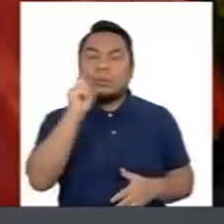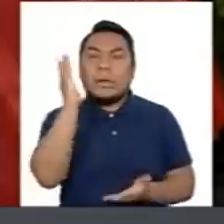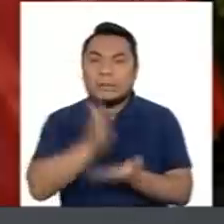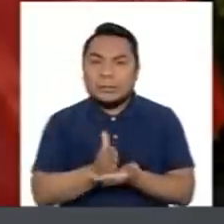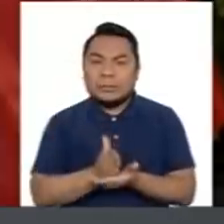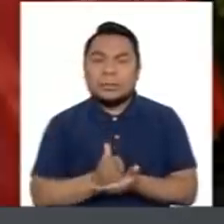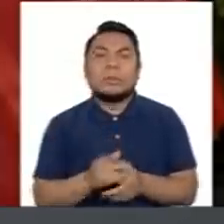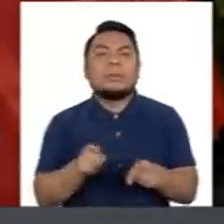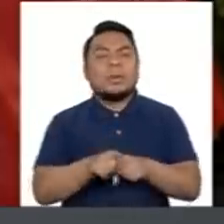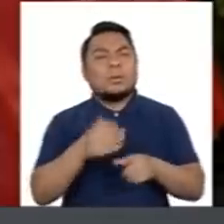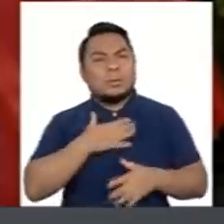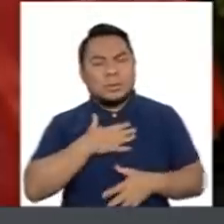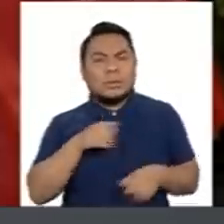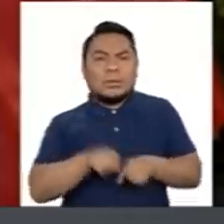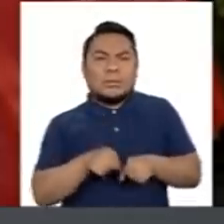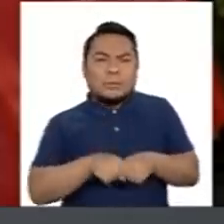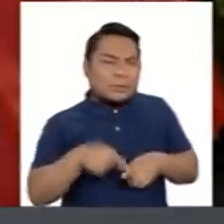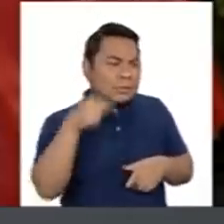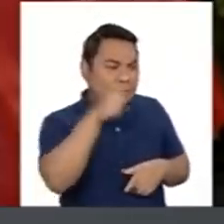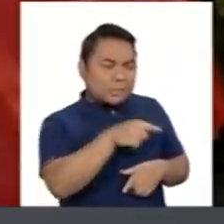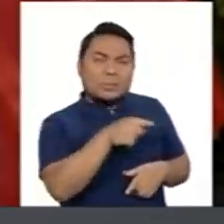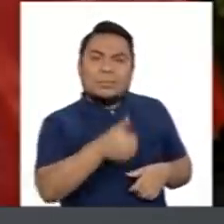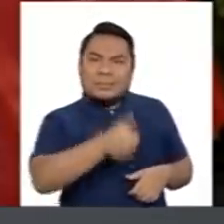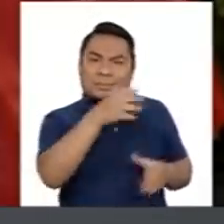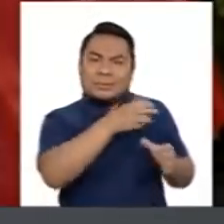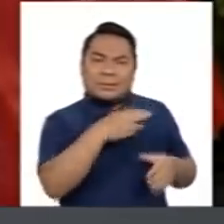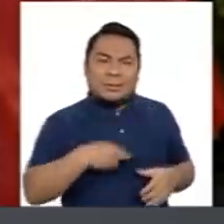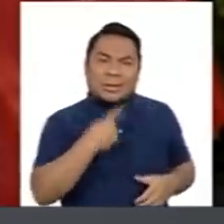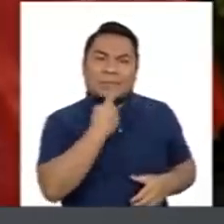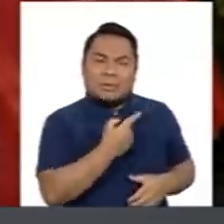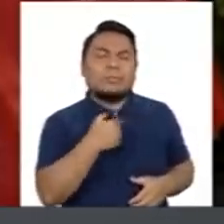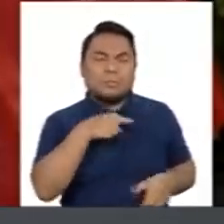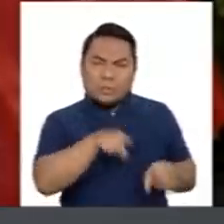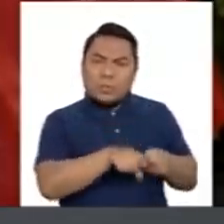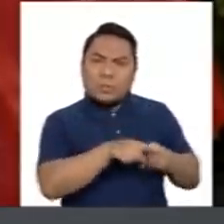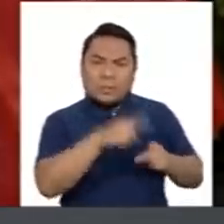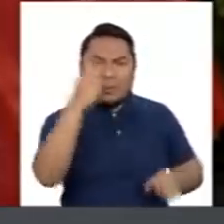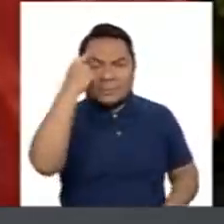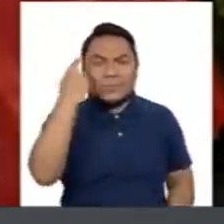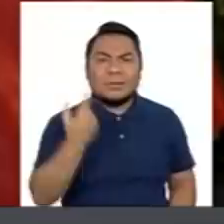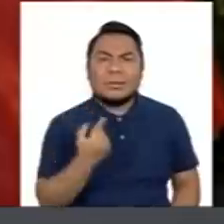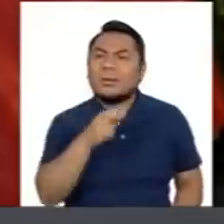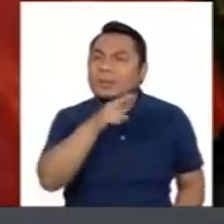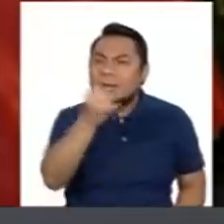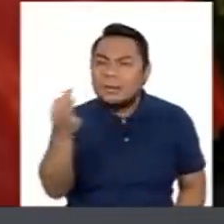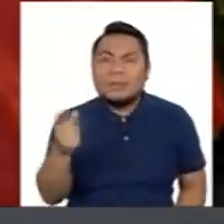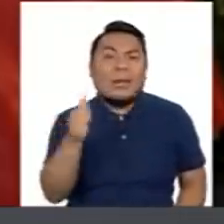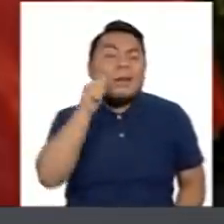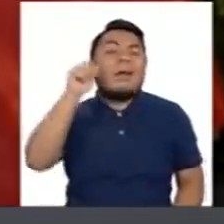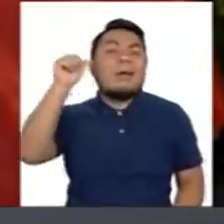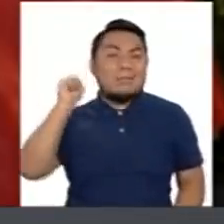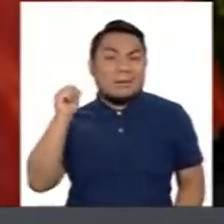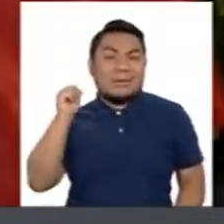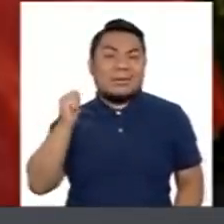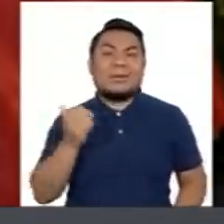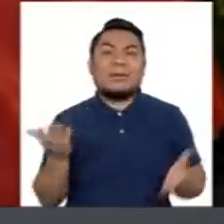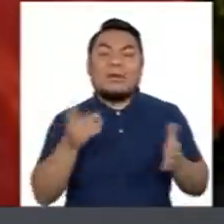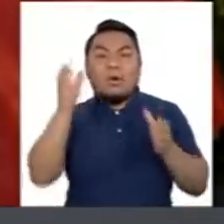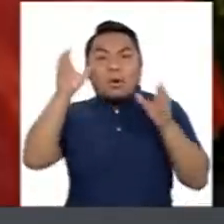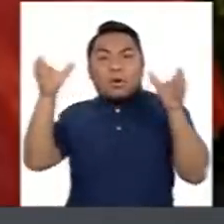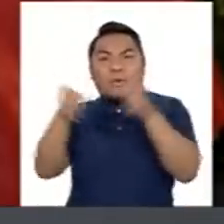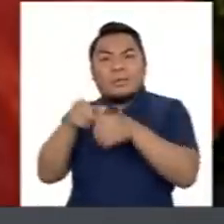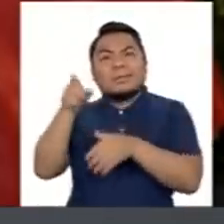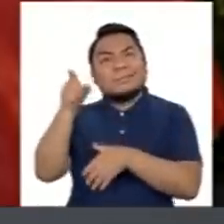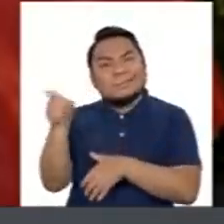a la indignación del Premier al haber sido testigos el día de ayer donde el Congreso de